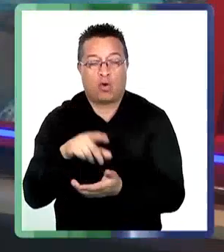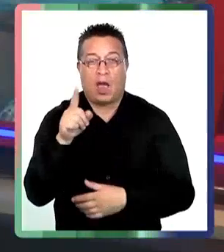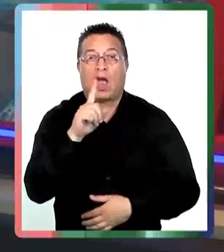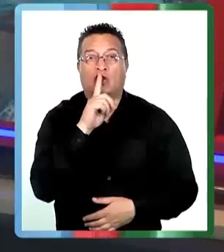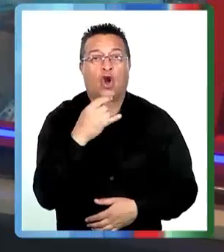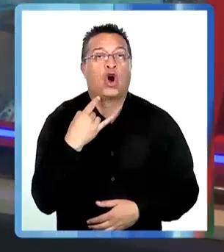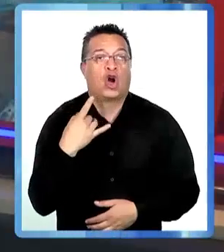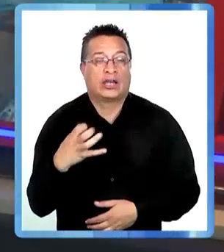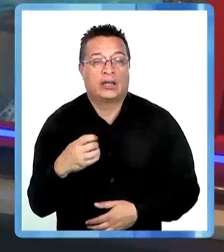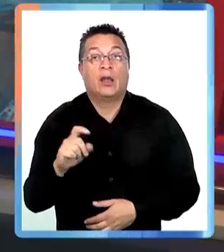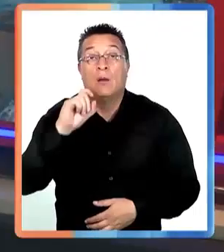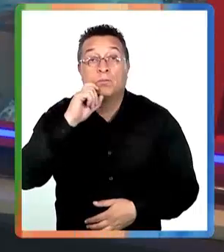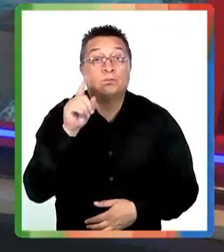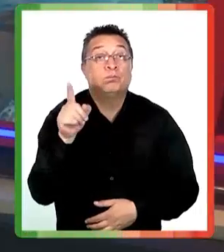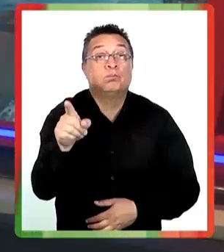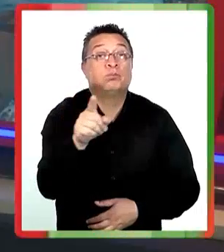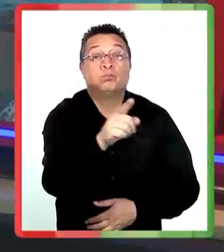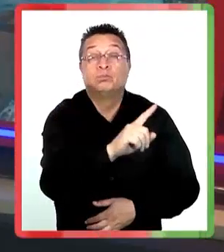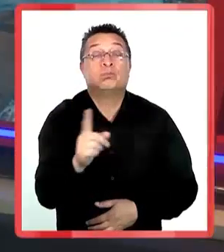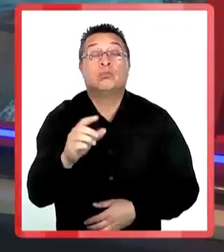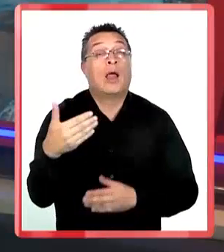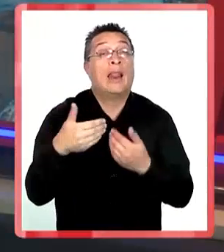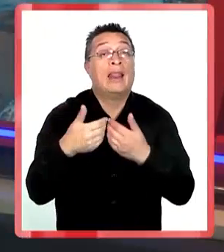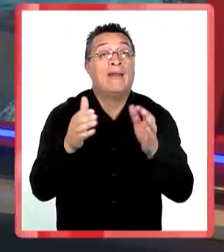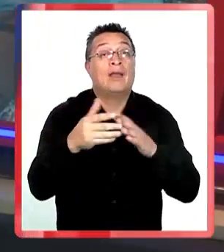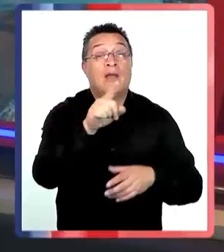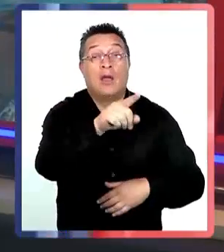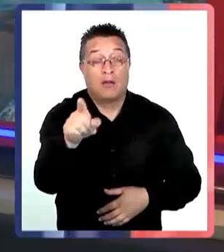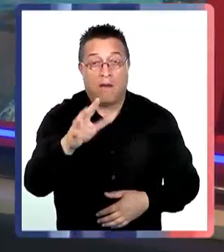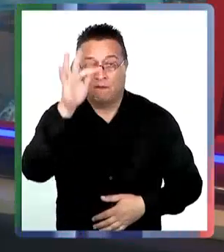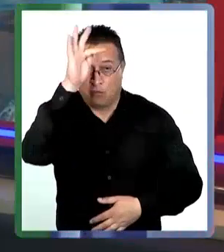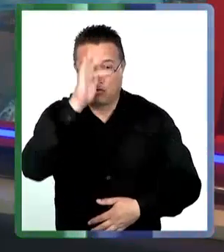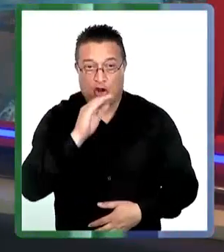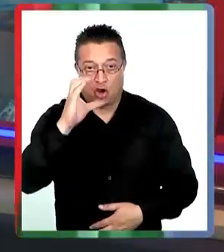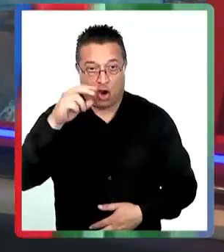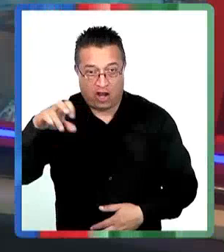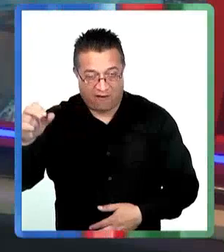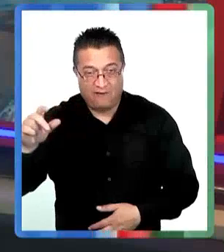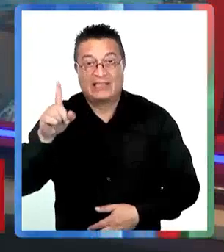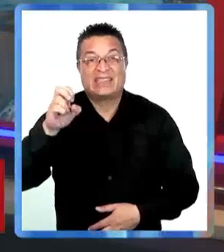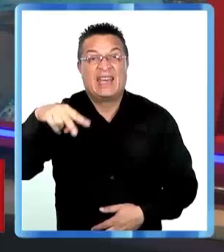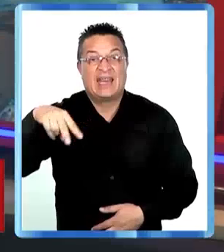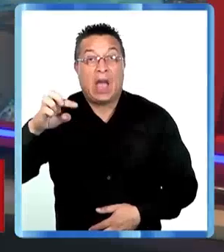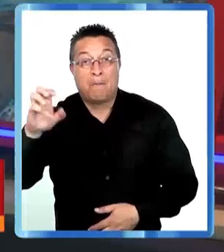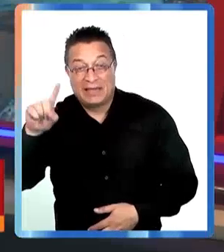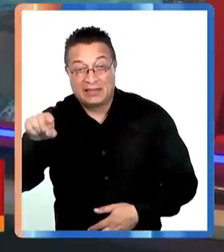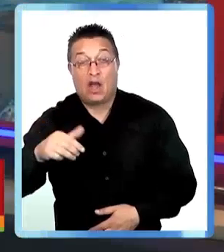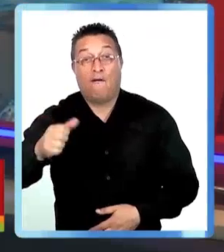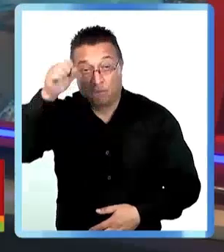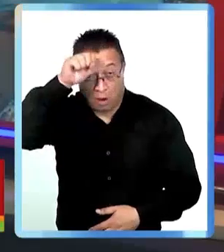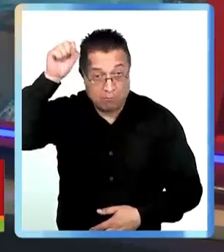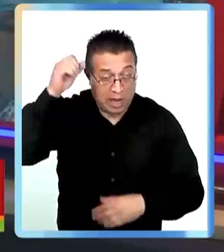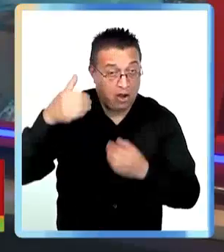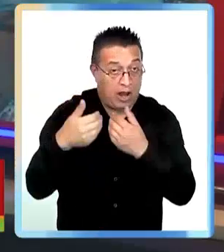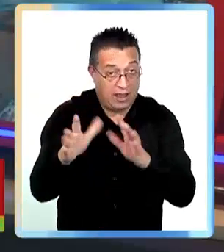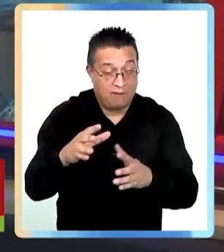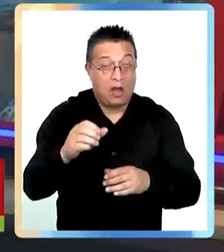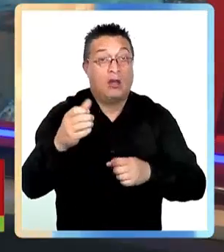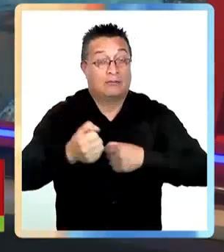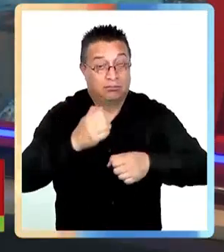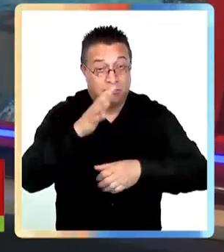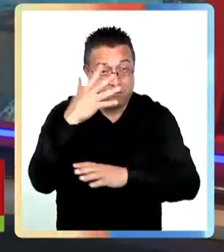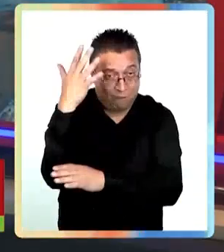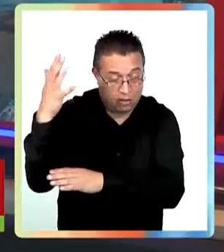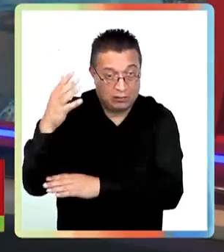en la región de la araucanía doce comunas han quedado bajo toque de queda quienes quedarán exceptuados de cumplir con esta medida los funcionarios de conaf